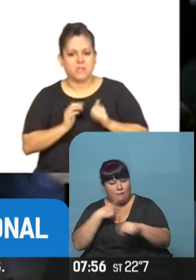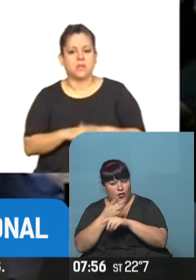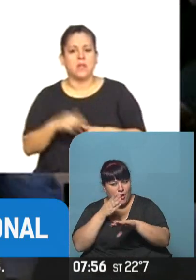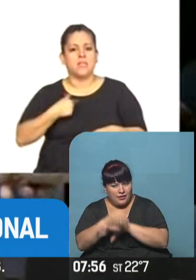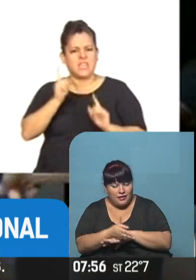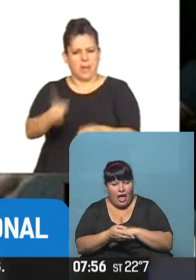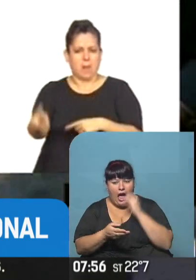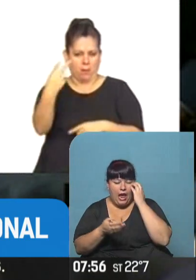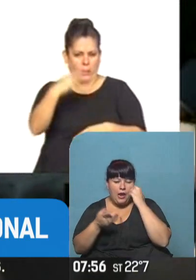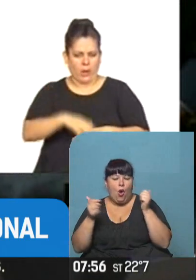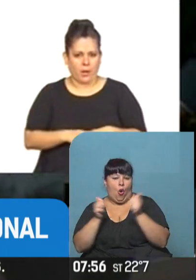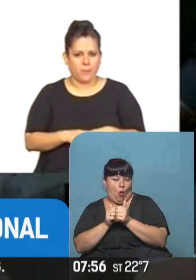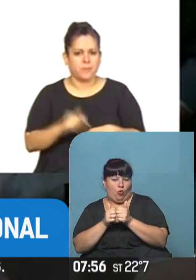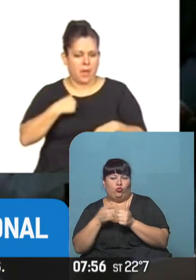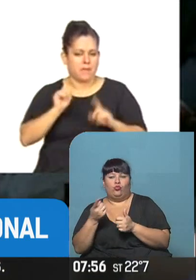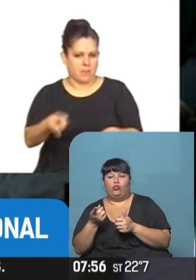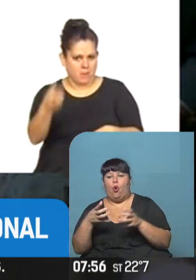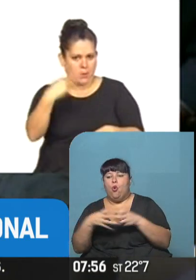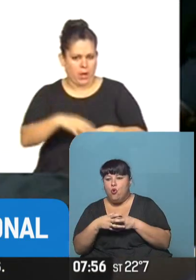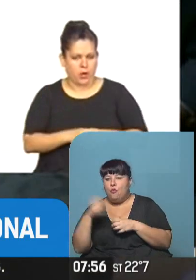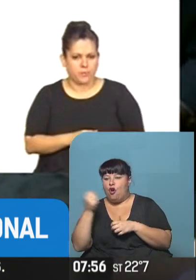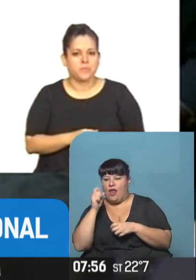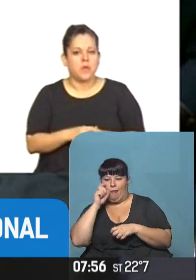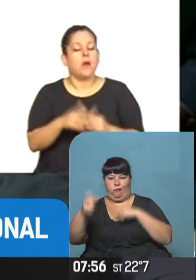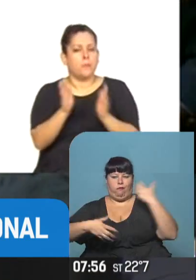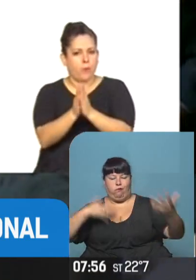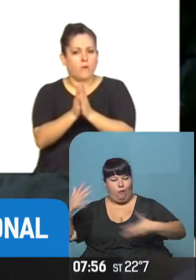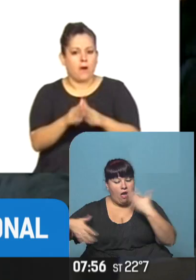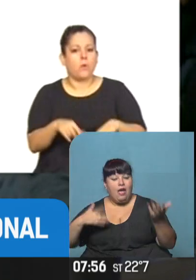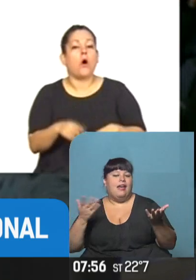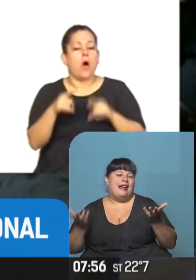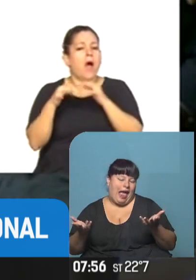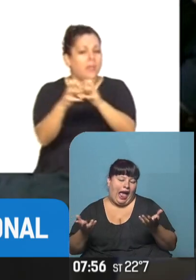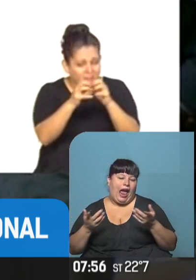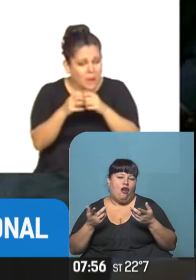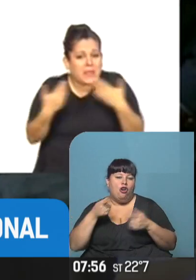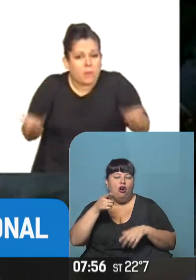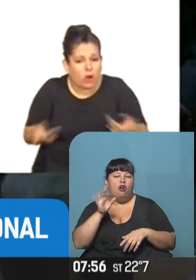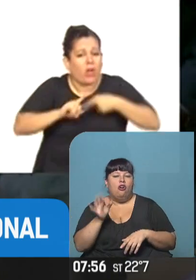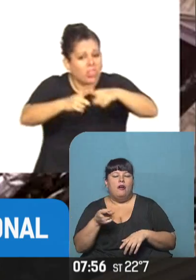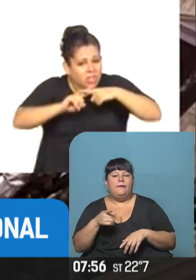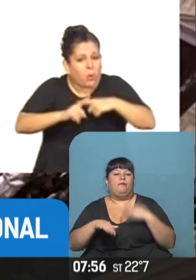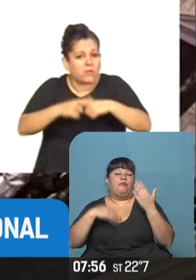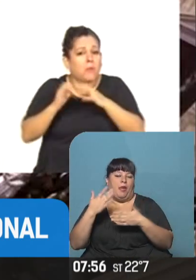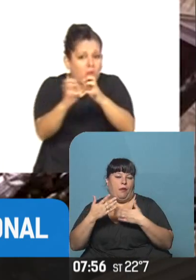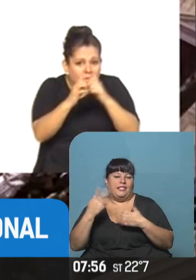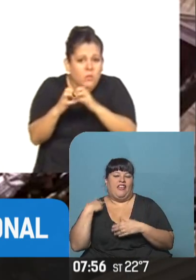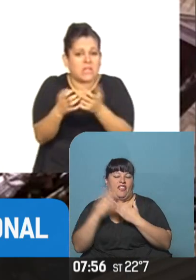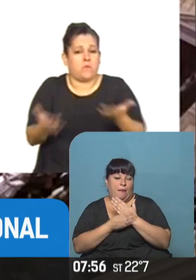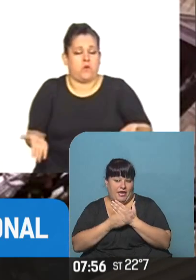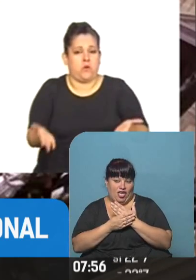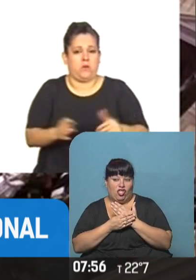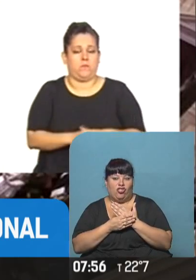entrar, acompañados por grupos que querían violentar. Bueno, por eso, lógicamente, después el jefe de gabinete